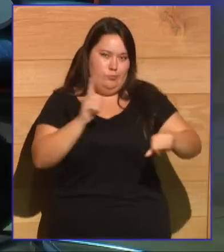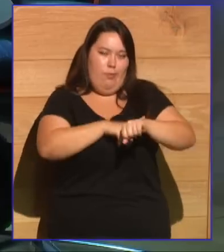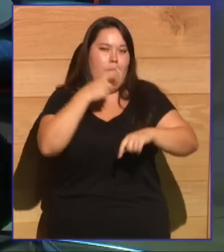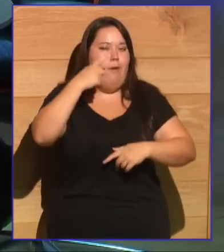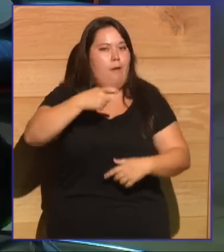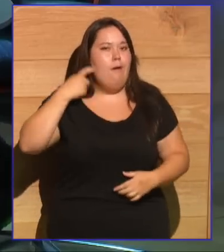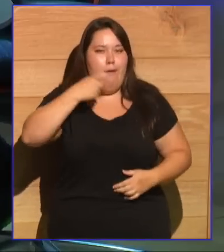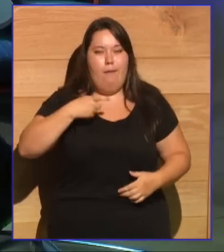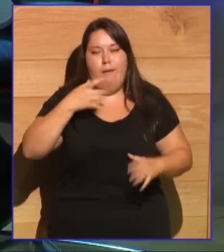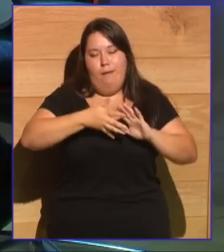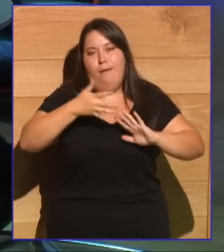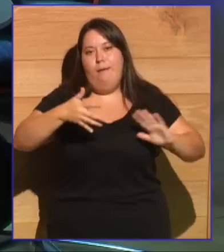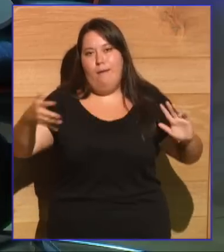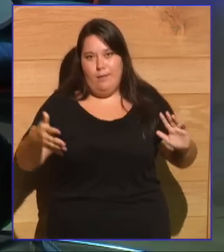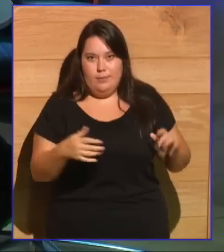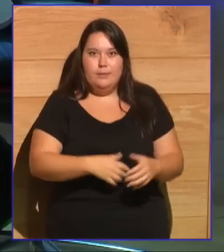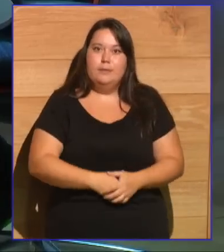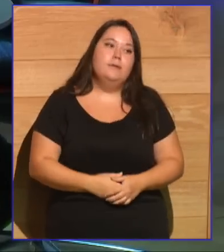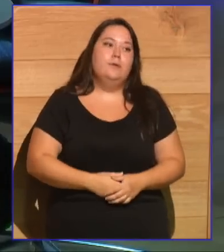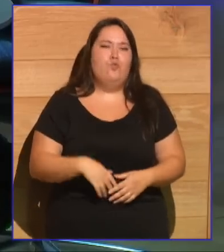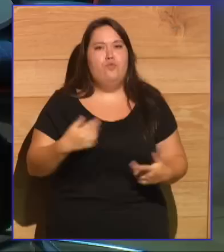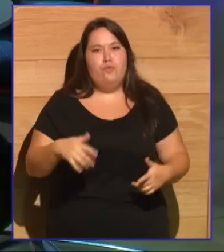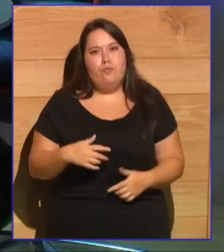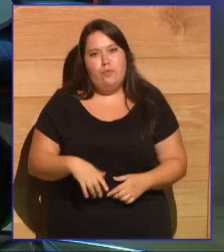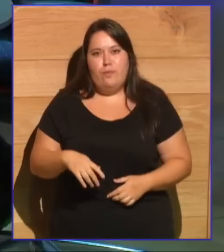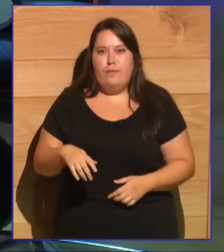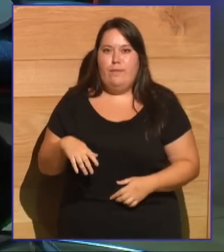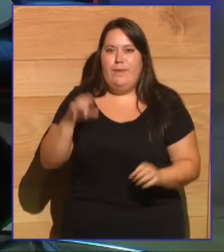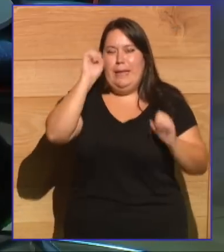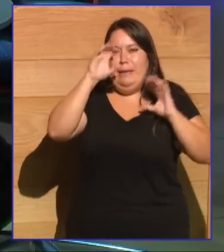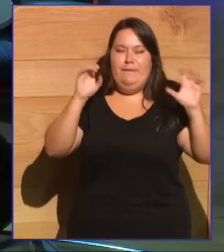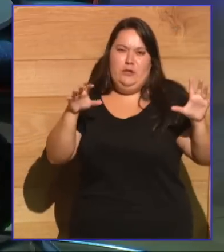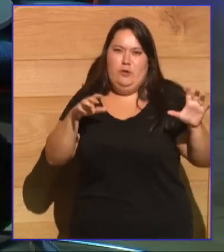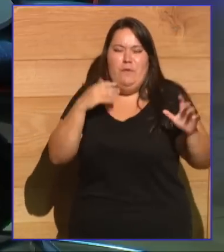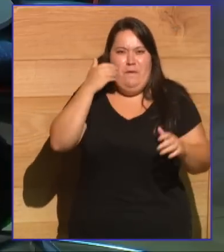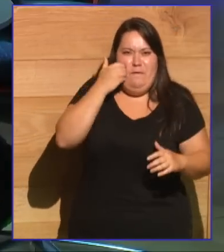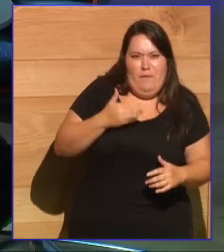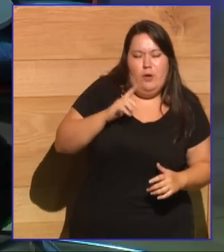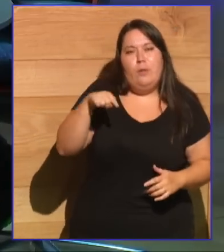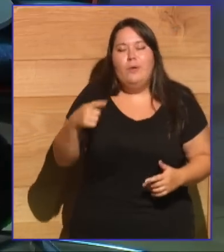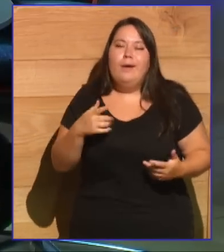decir que nos parece hay que ver dicho como le coges cariño al lo feo que